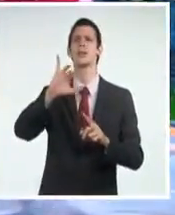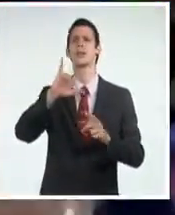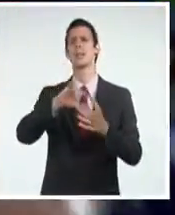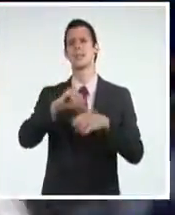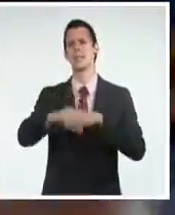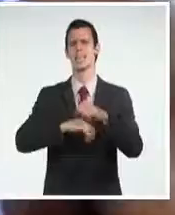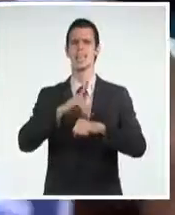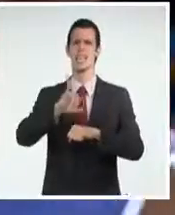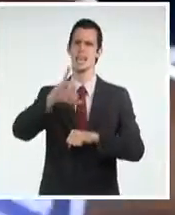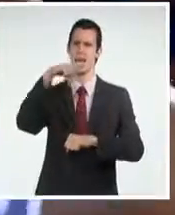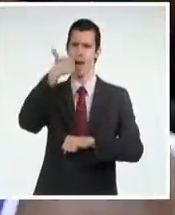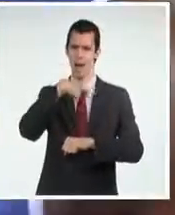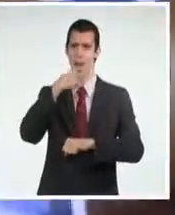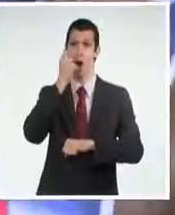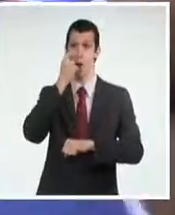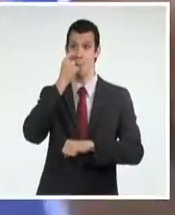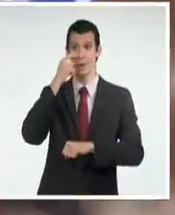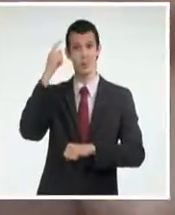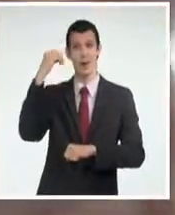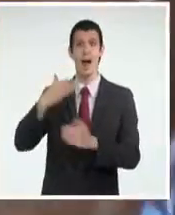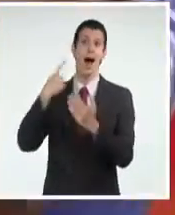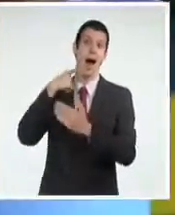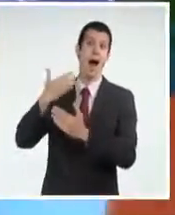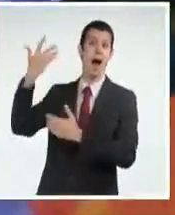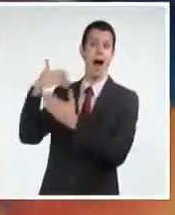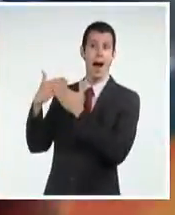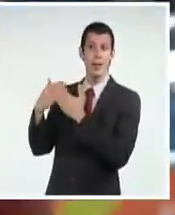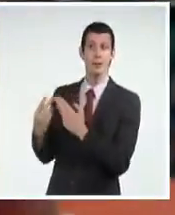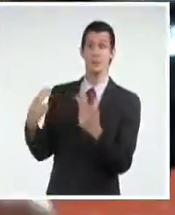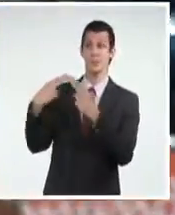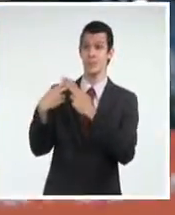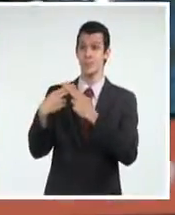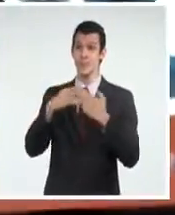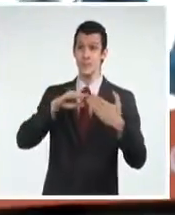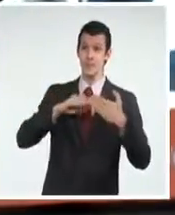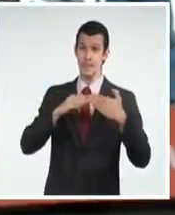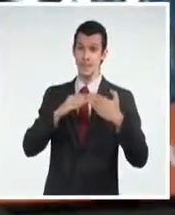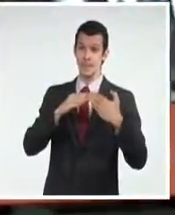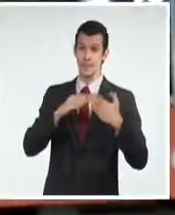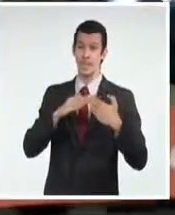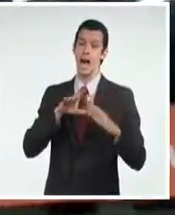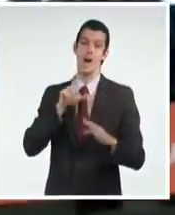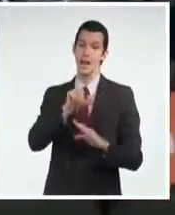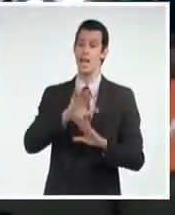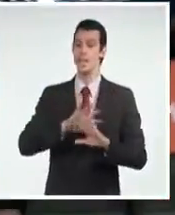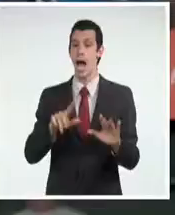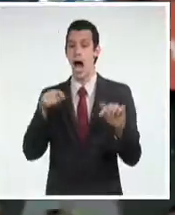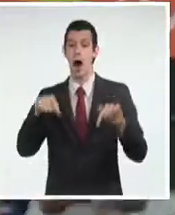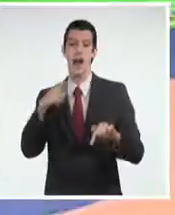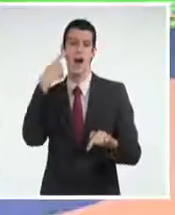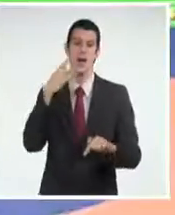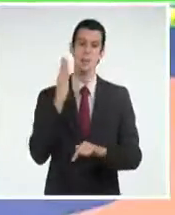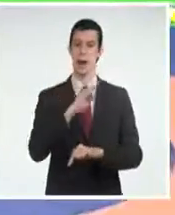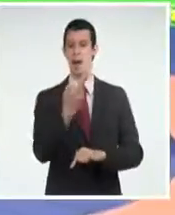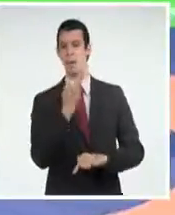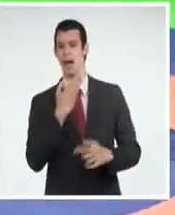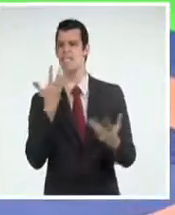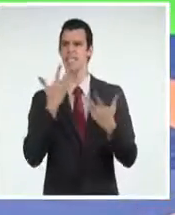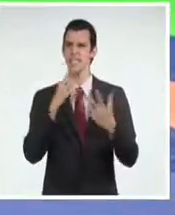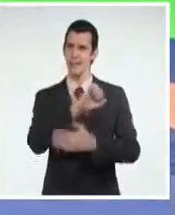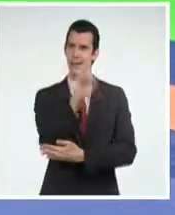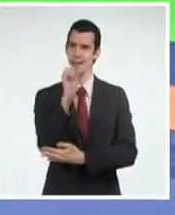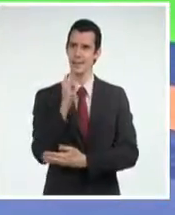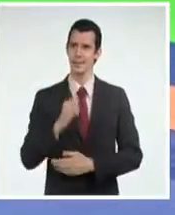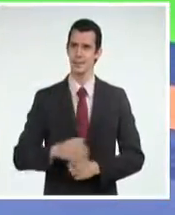otras ocasiones. Aquí van a verse las caras de llegar victoriosos, por supuesto, en semifinales. Estos serán los tres combates de